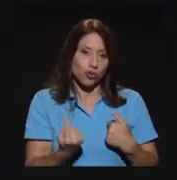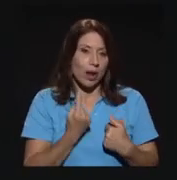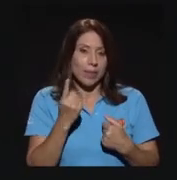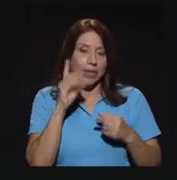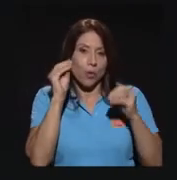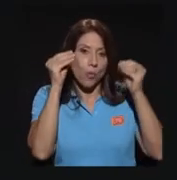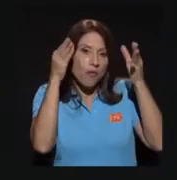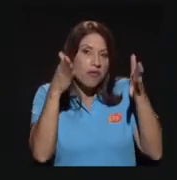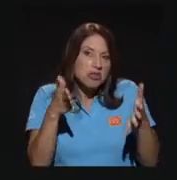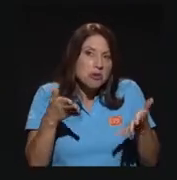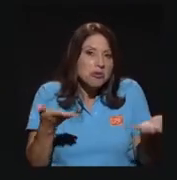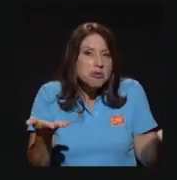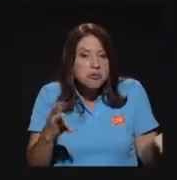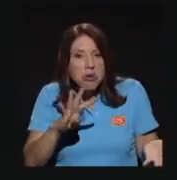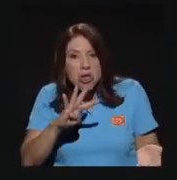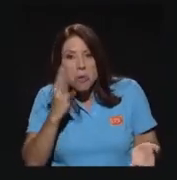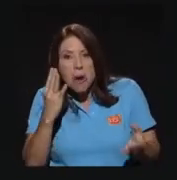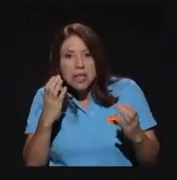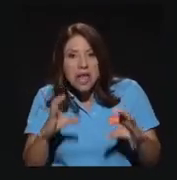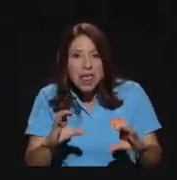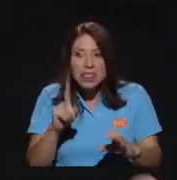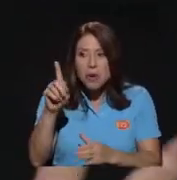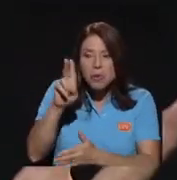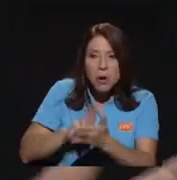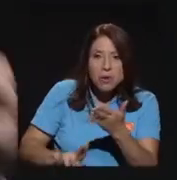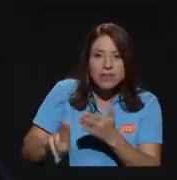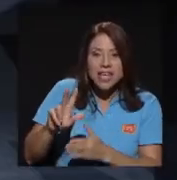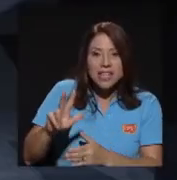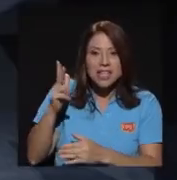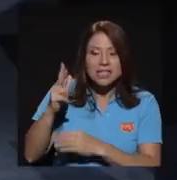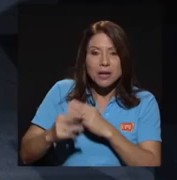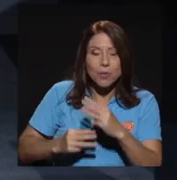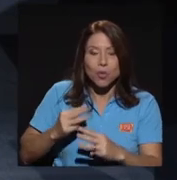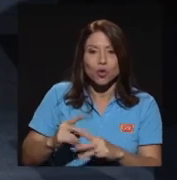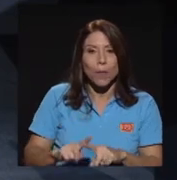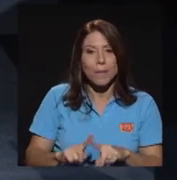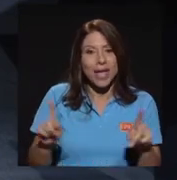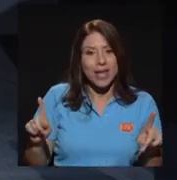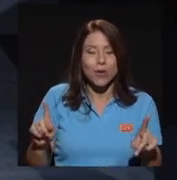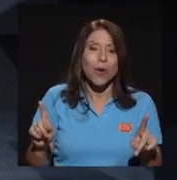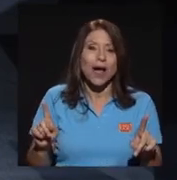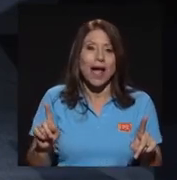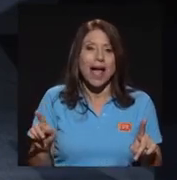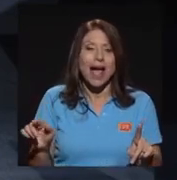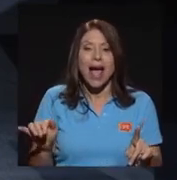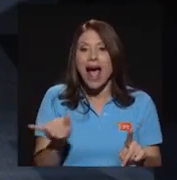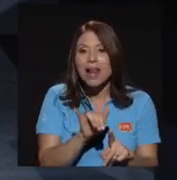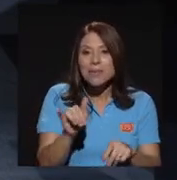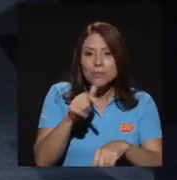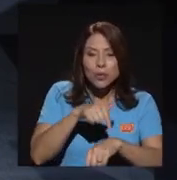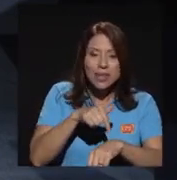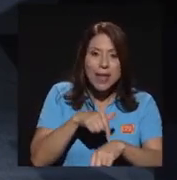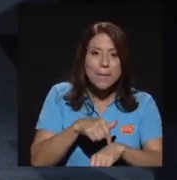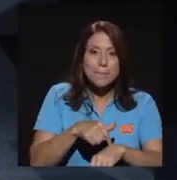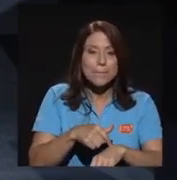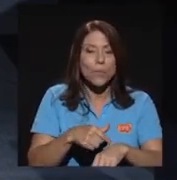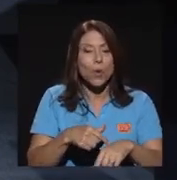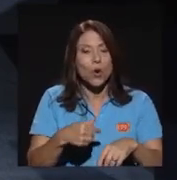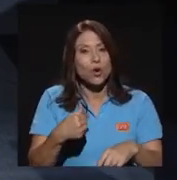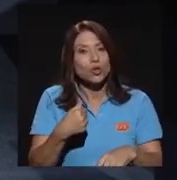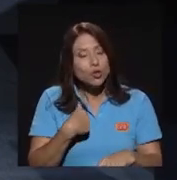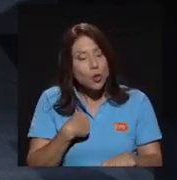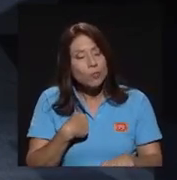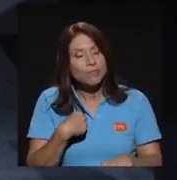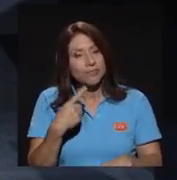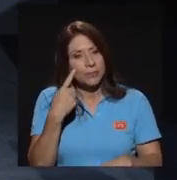profesor suyo de cuarta de una universidad de tercer mundo pero al mismo tiempo no puedo dejar de ver con angustia